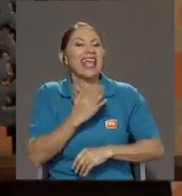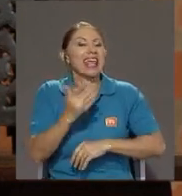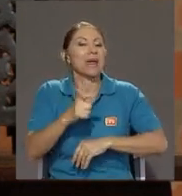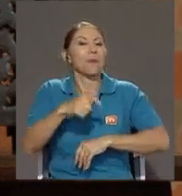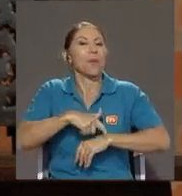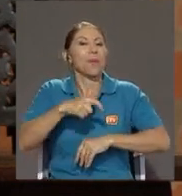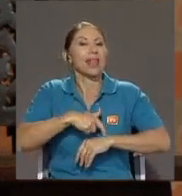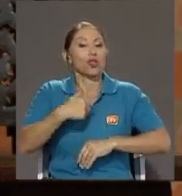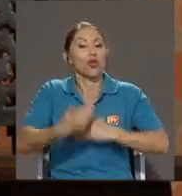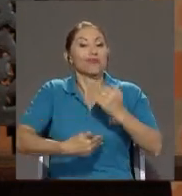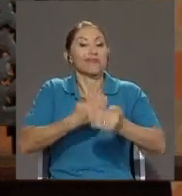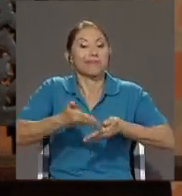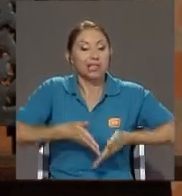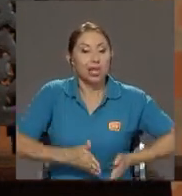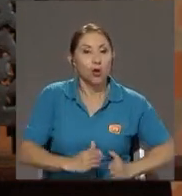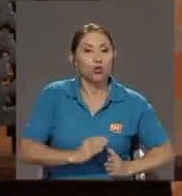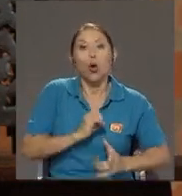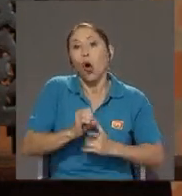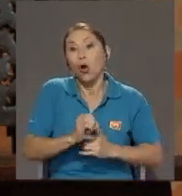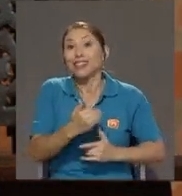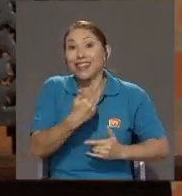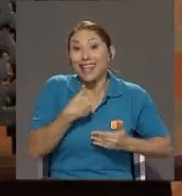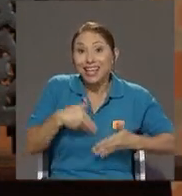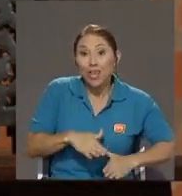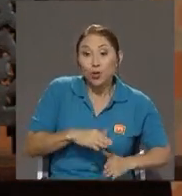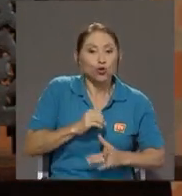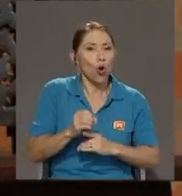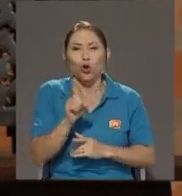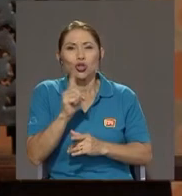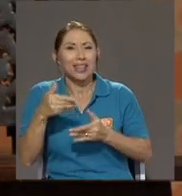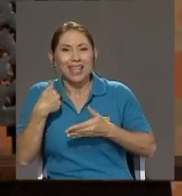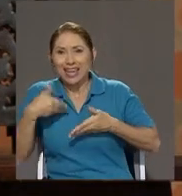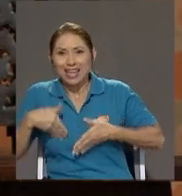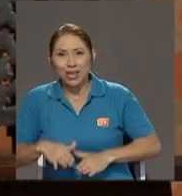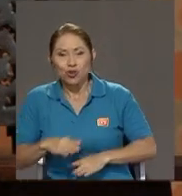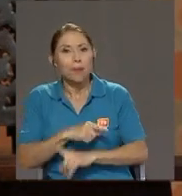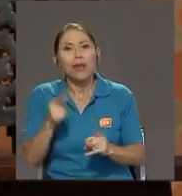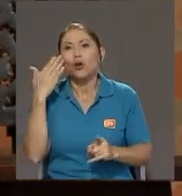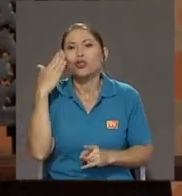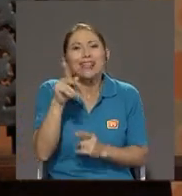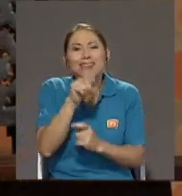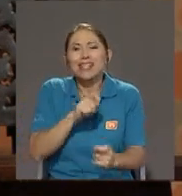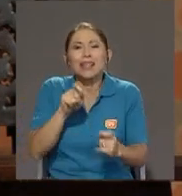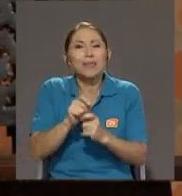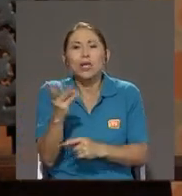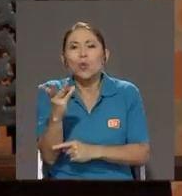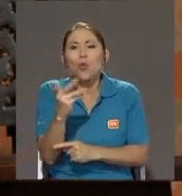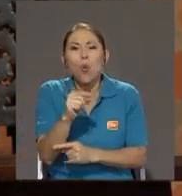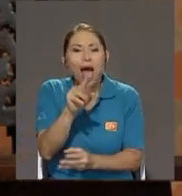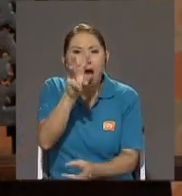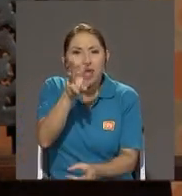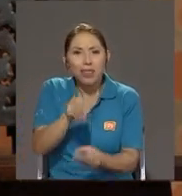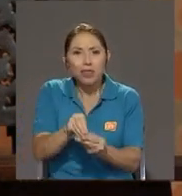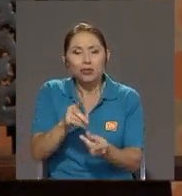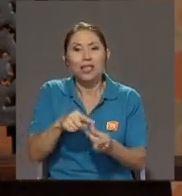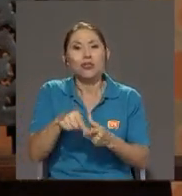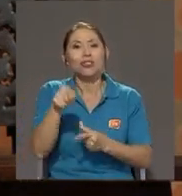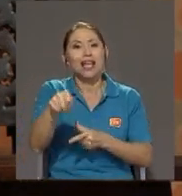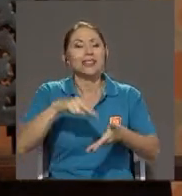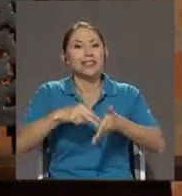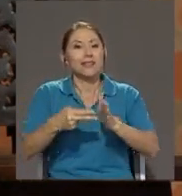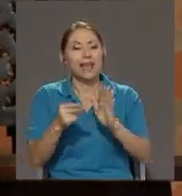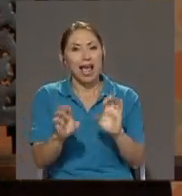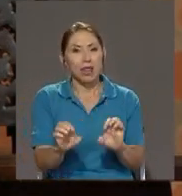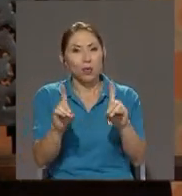tienen hijos y si se tienen o no se tienen hijos, pero no para cuántos hijos se quieren tener. Entonces ahí lo que nos están diciendo es que la educación